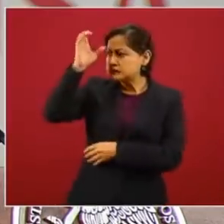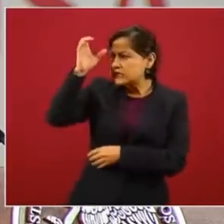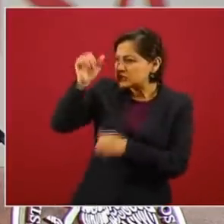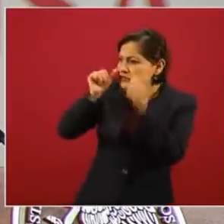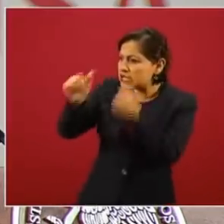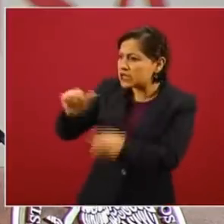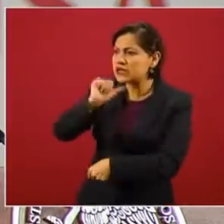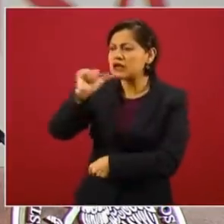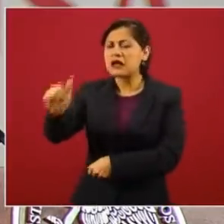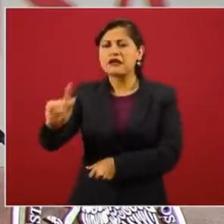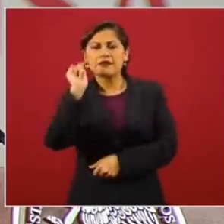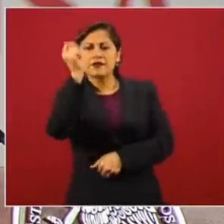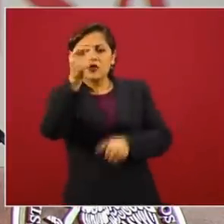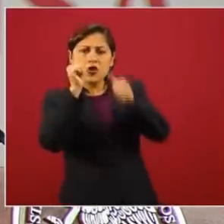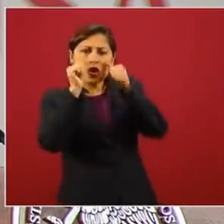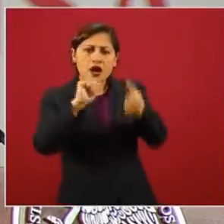la tecnología.